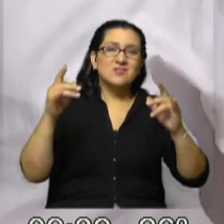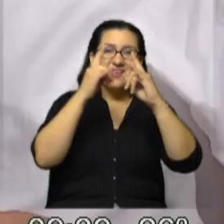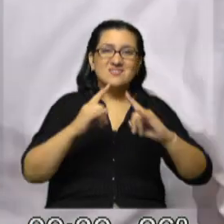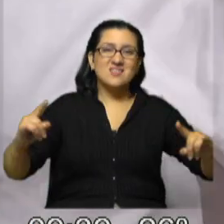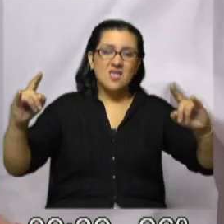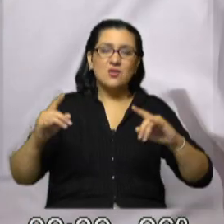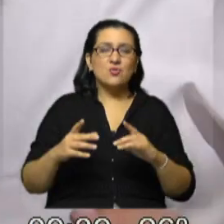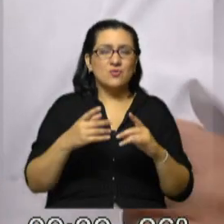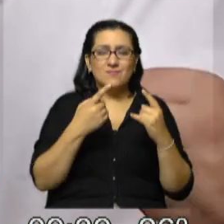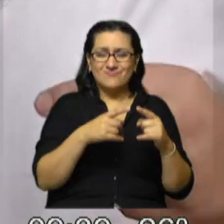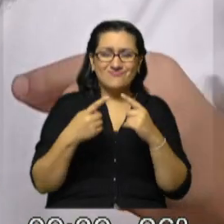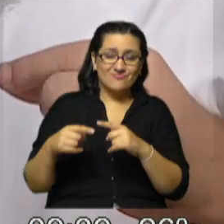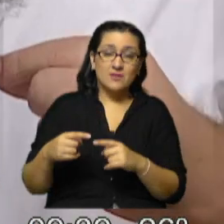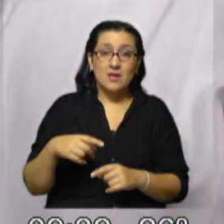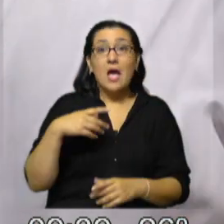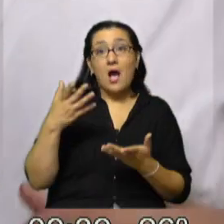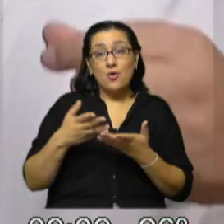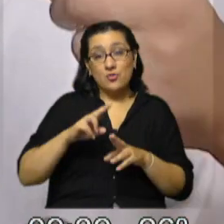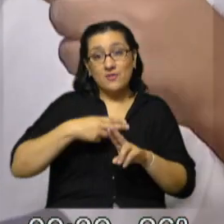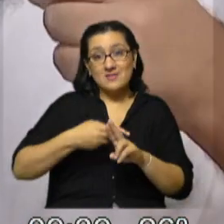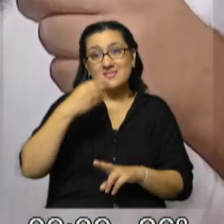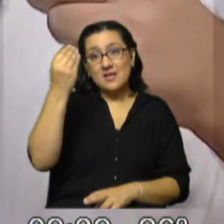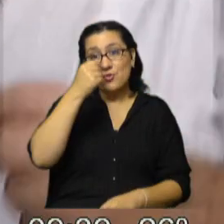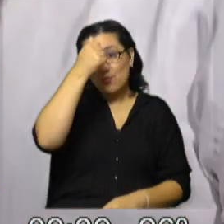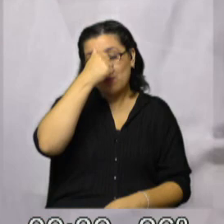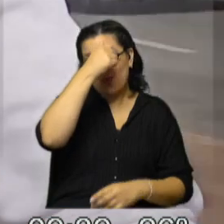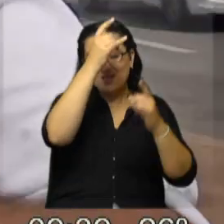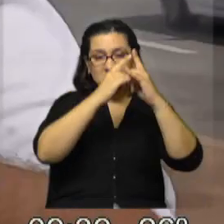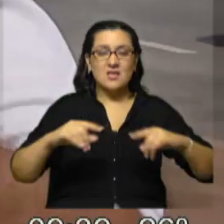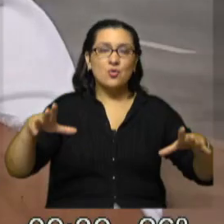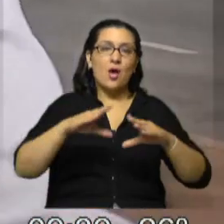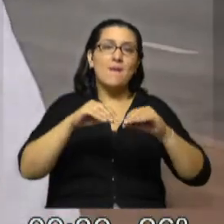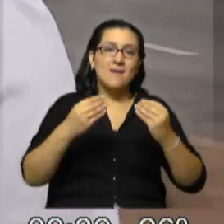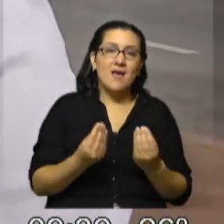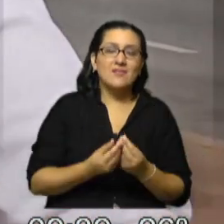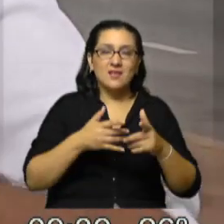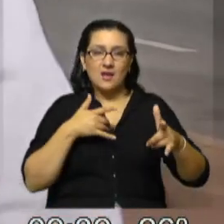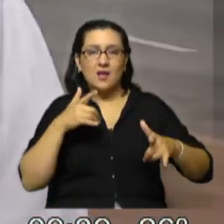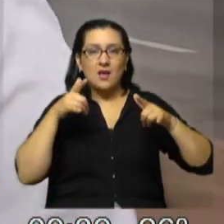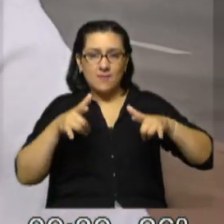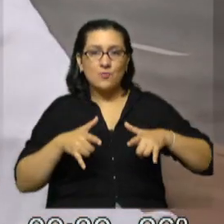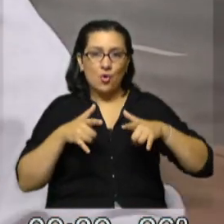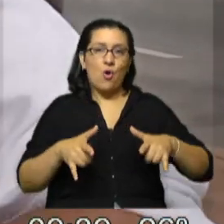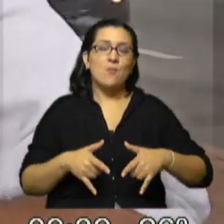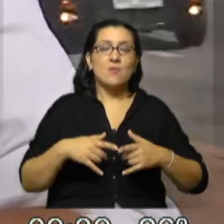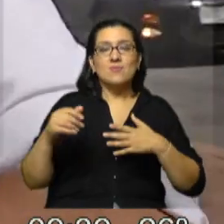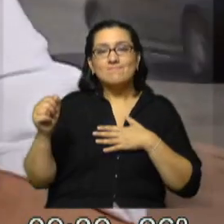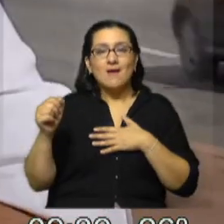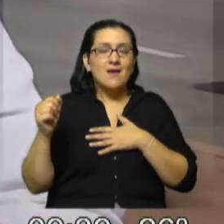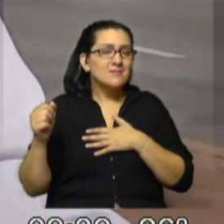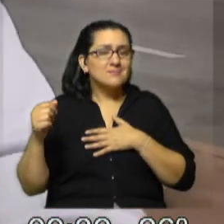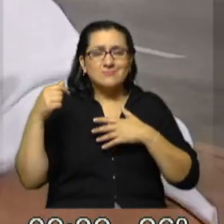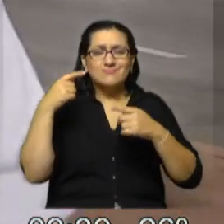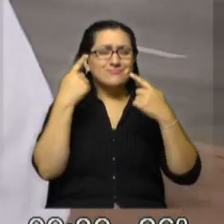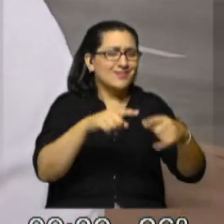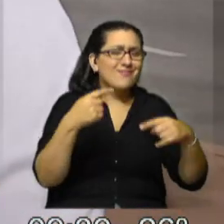a activar esa feria. Hay circo, artes plásticas, hip hop, danza, hay